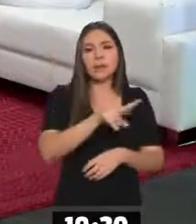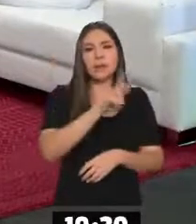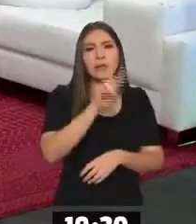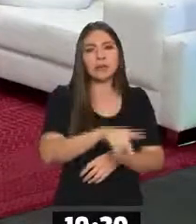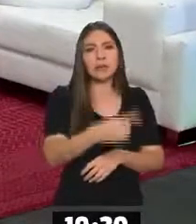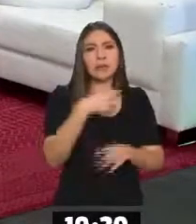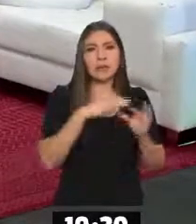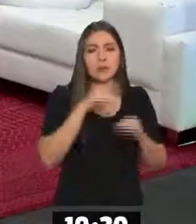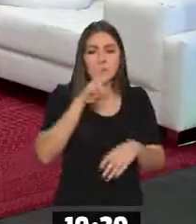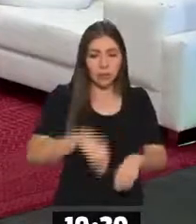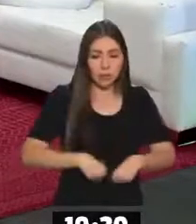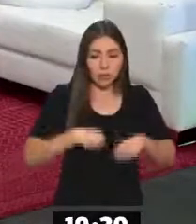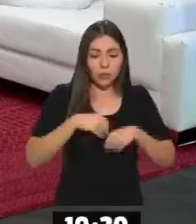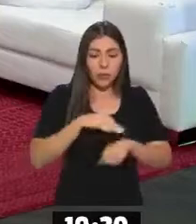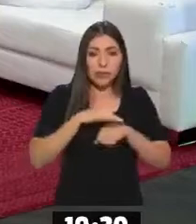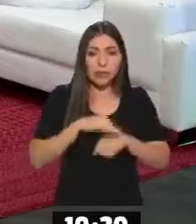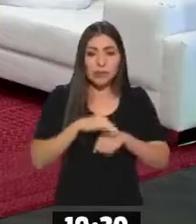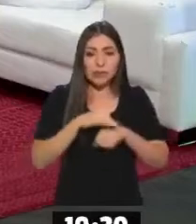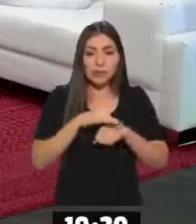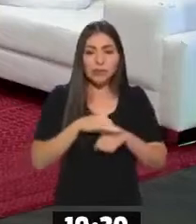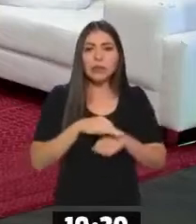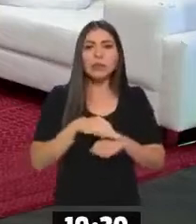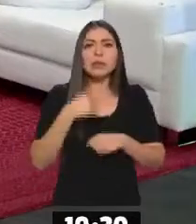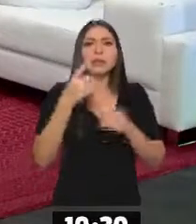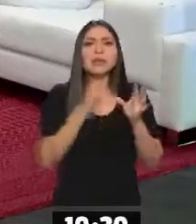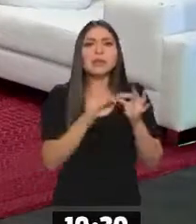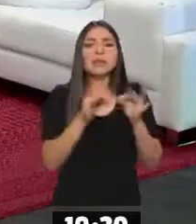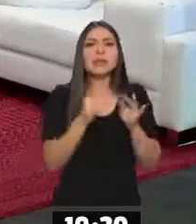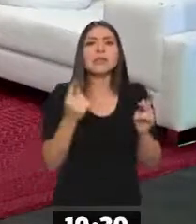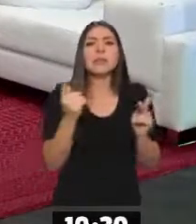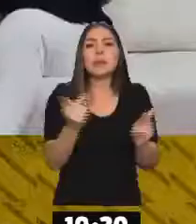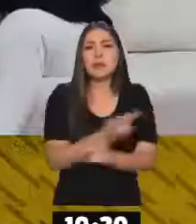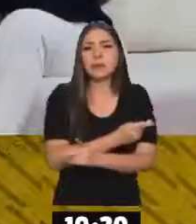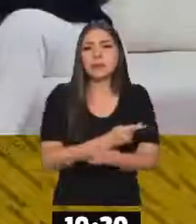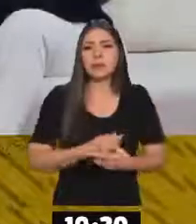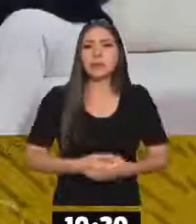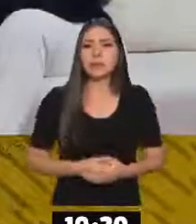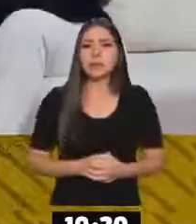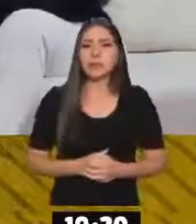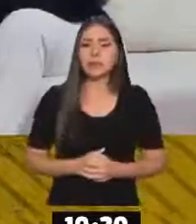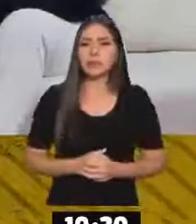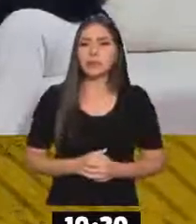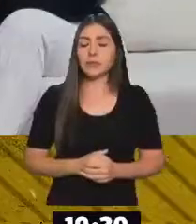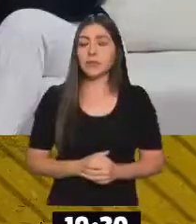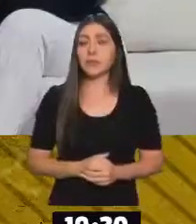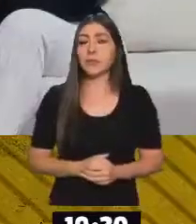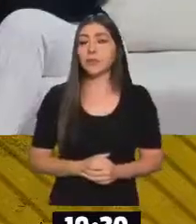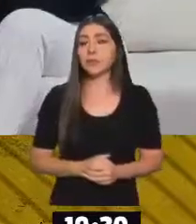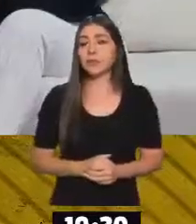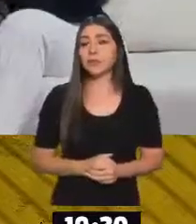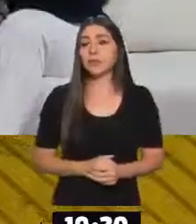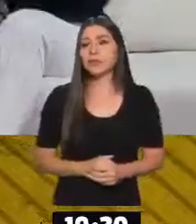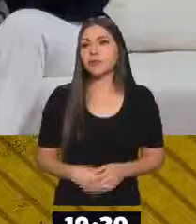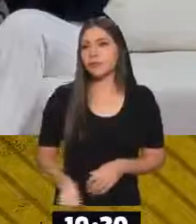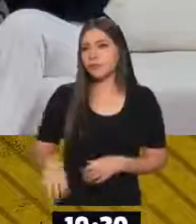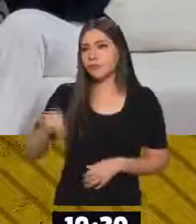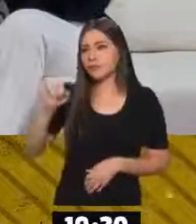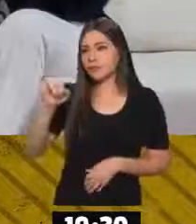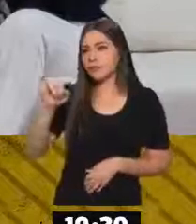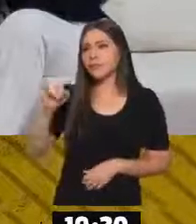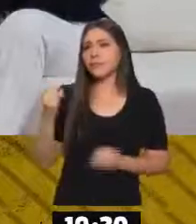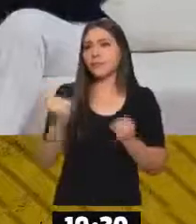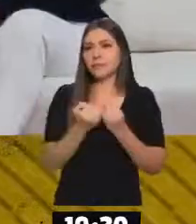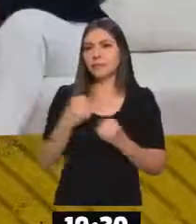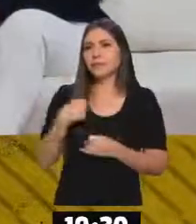diciéndolo, hable de su vivencia y platique lo que le pasó. Claro, y sobre todo, que yo, como les digo,